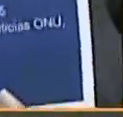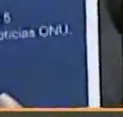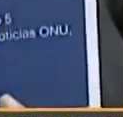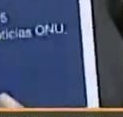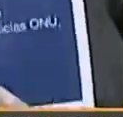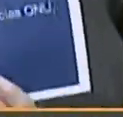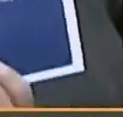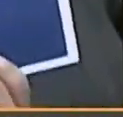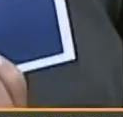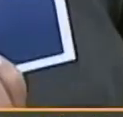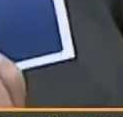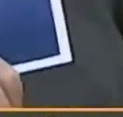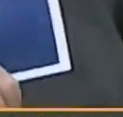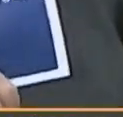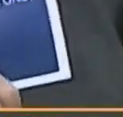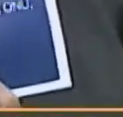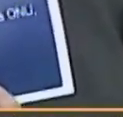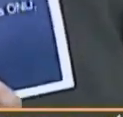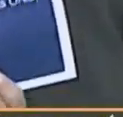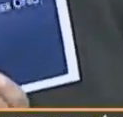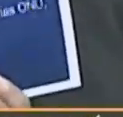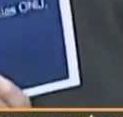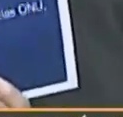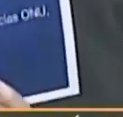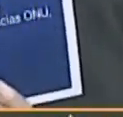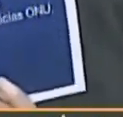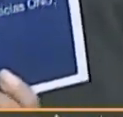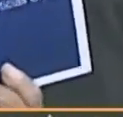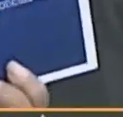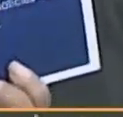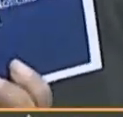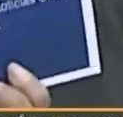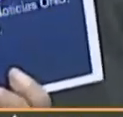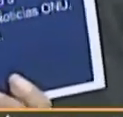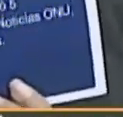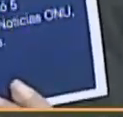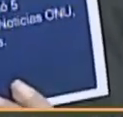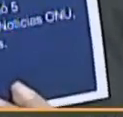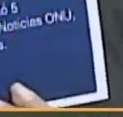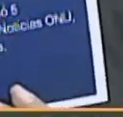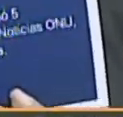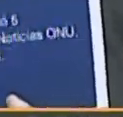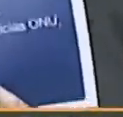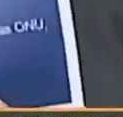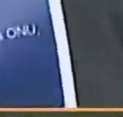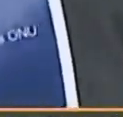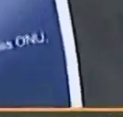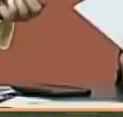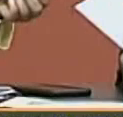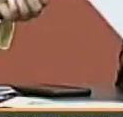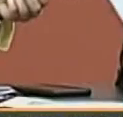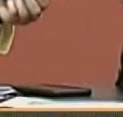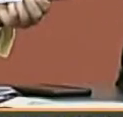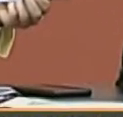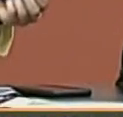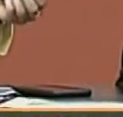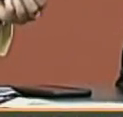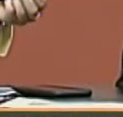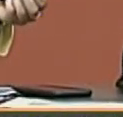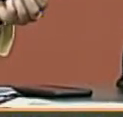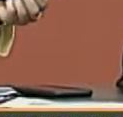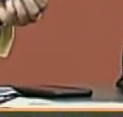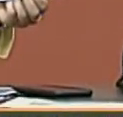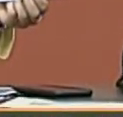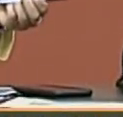de agosto, cantidad de tweets sobre Venezuela, 19. Es como que la situación de Estados